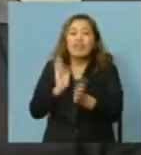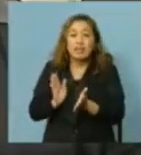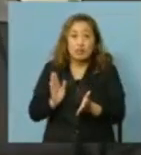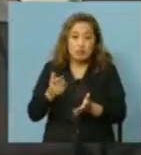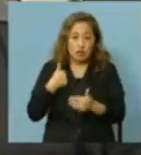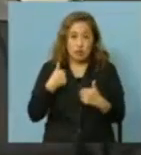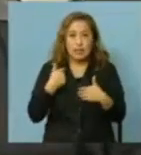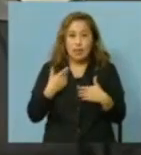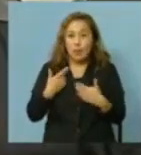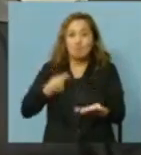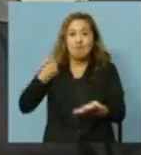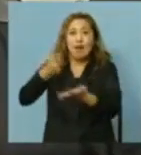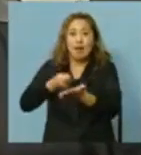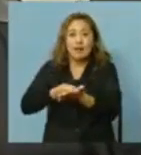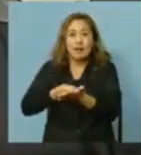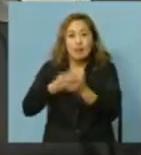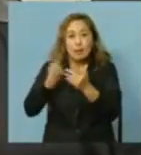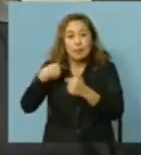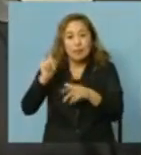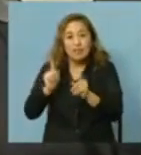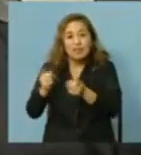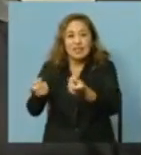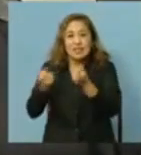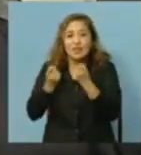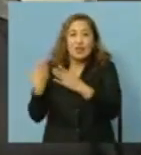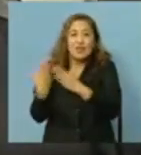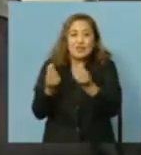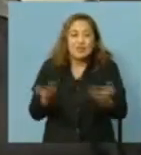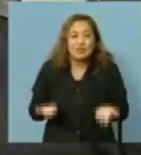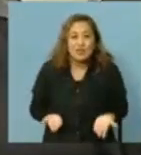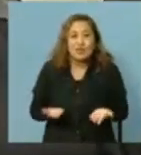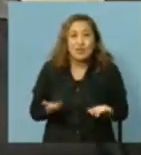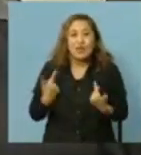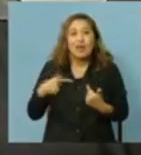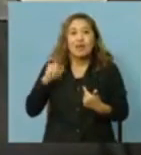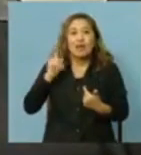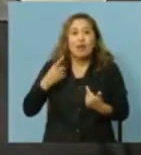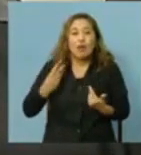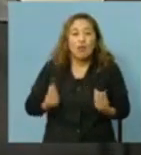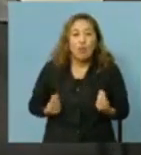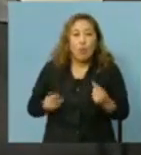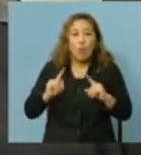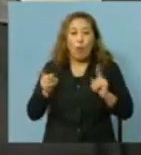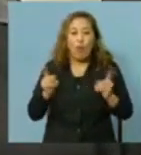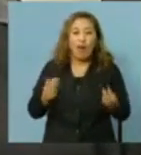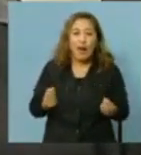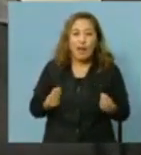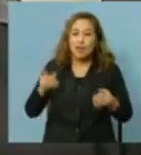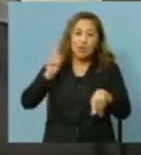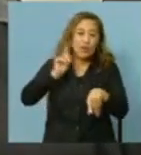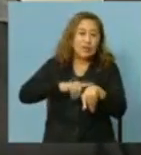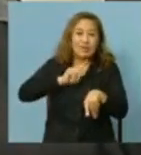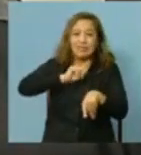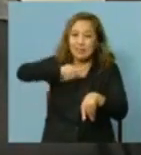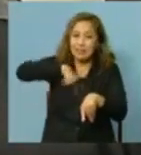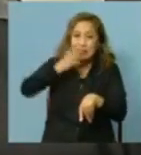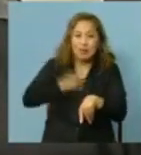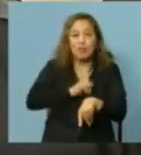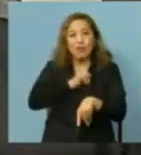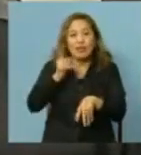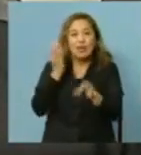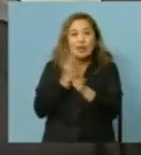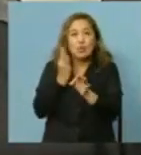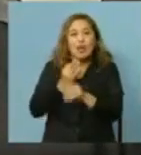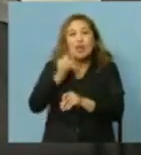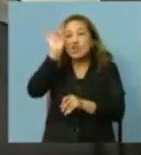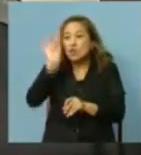queremos pagar, pero necesitamos también que nos den una mano. Porque en todo este tiempo y en todos estos años de vida del colegio, la